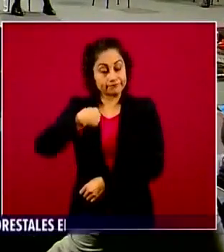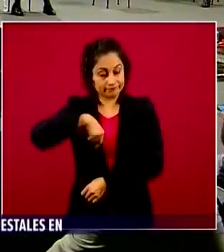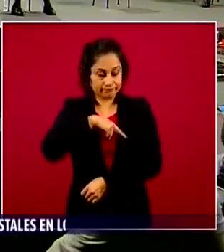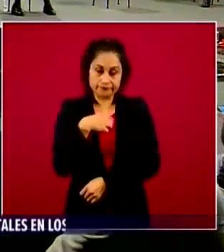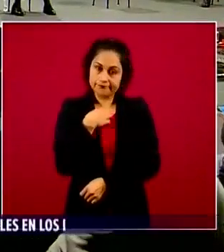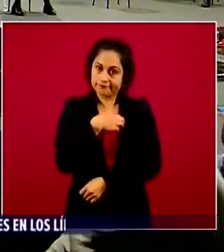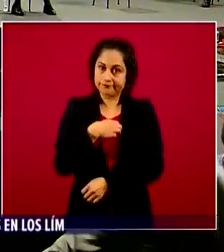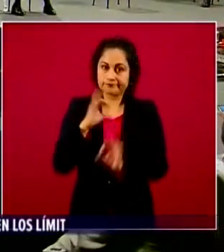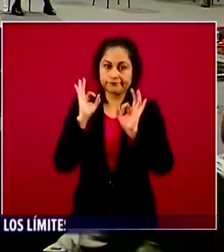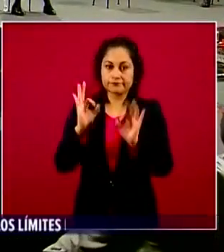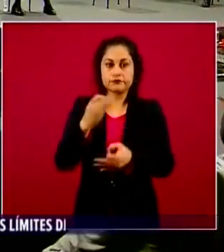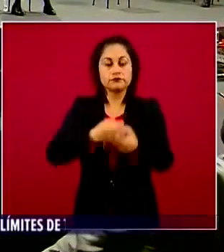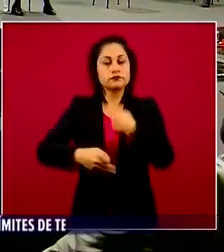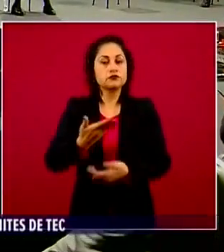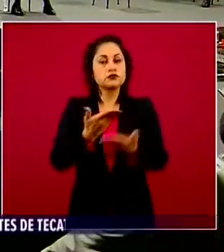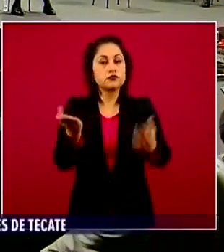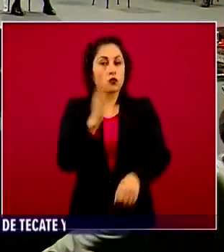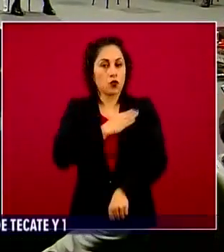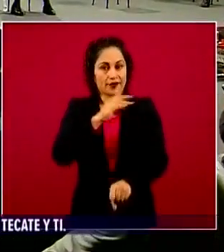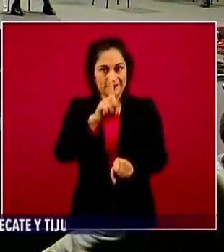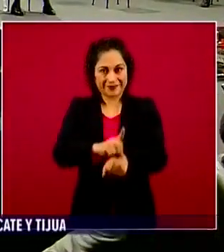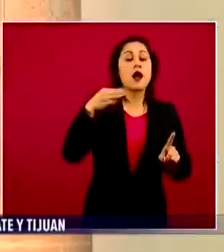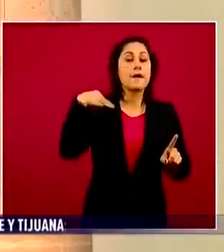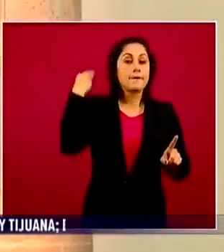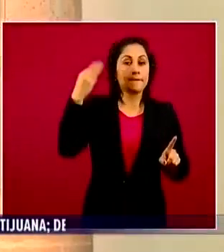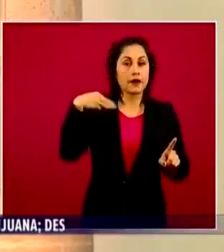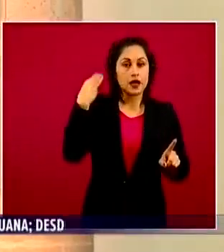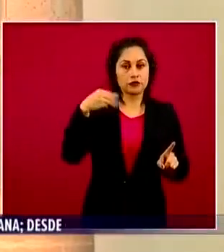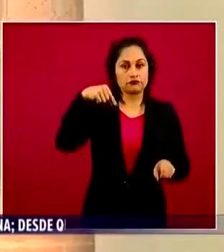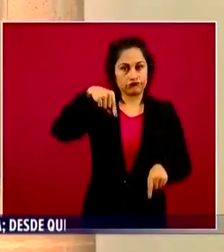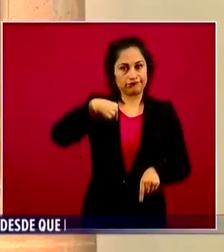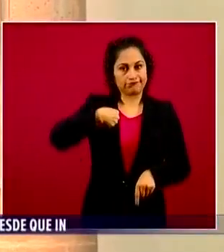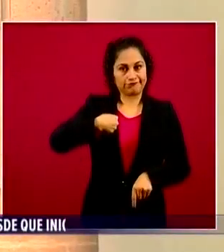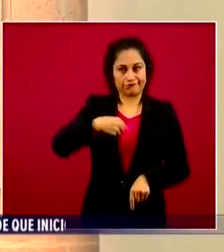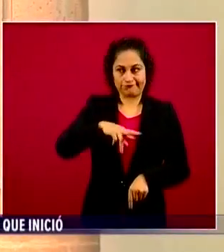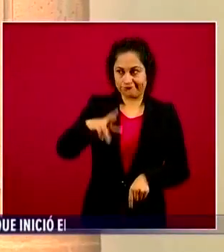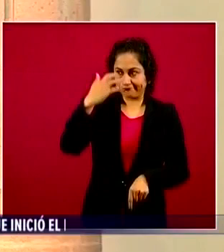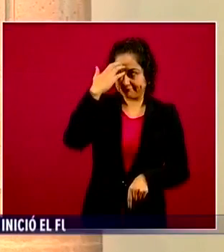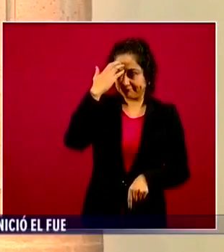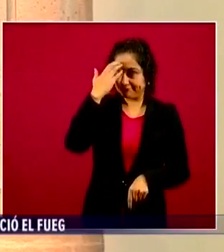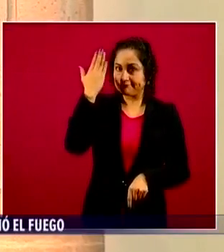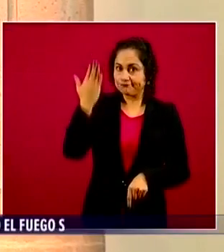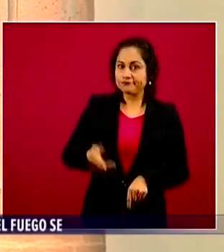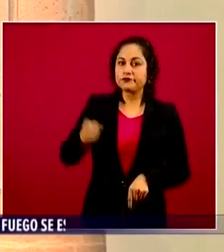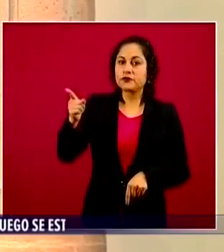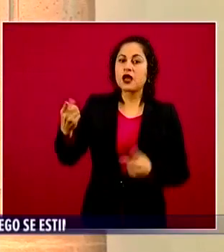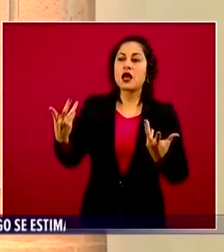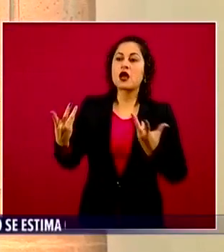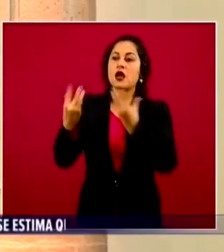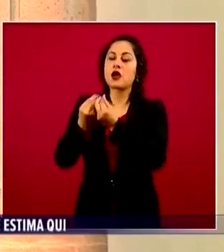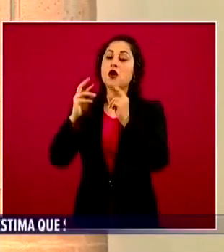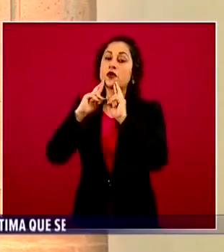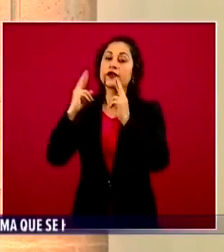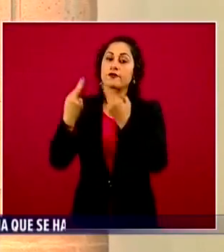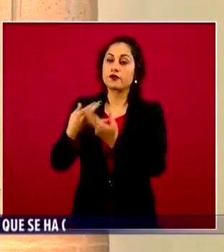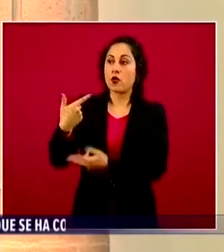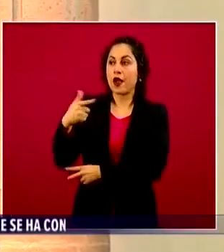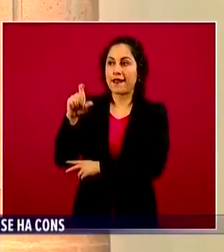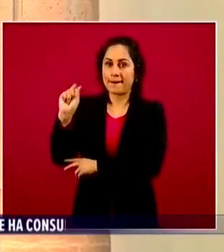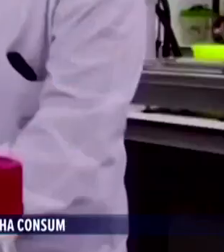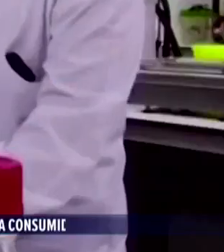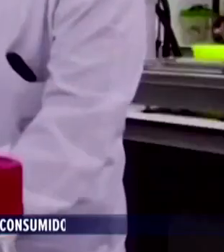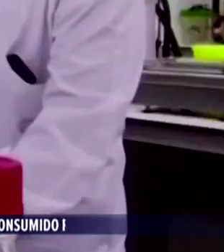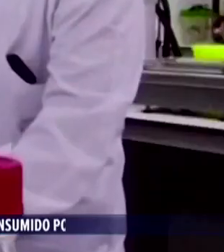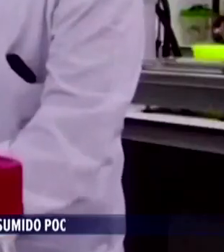buenos días pues me parece que ha sido por supuesto un gran trabajo el que ha hecho marcelo ebrard pero la misión cumplida será cuando se aplique la primera